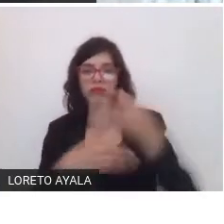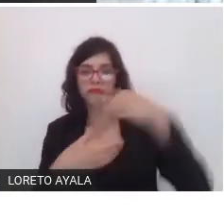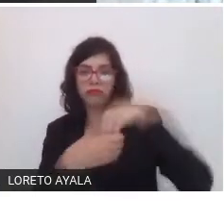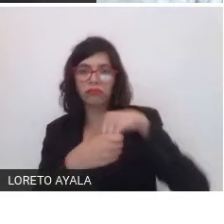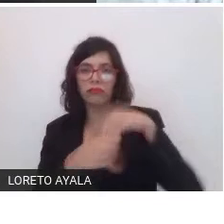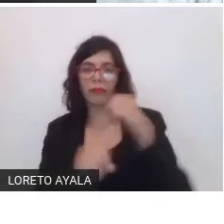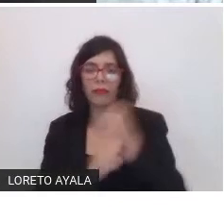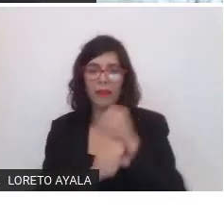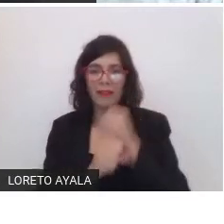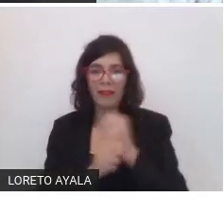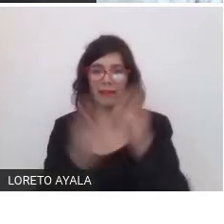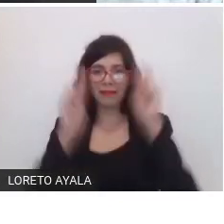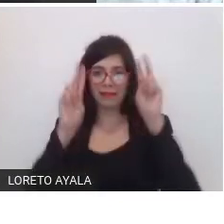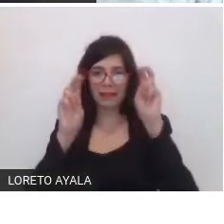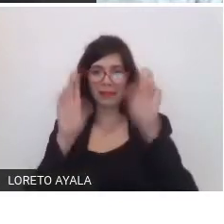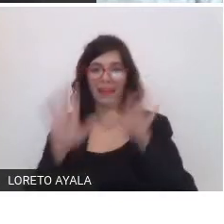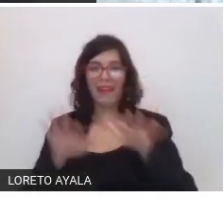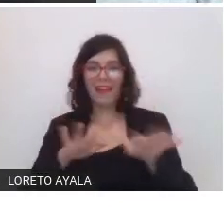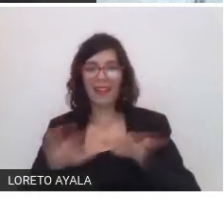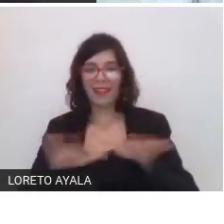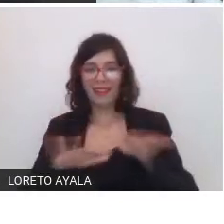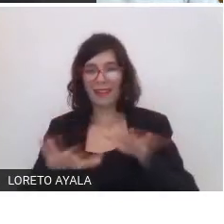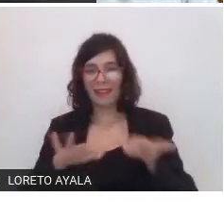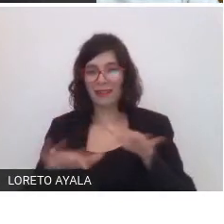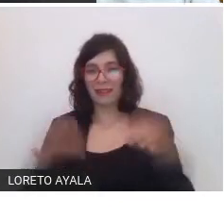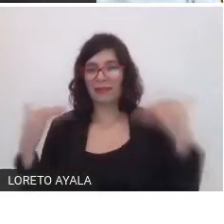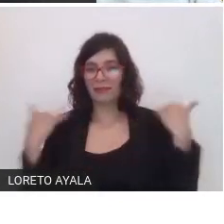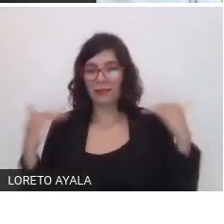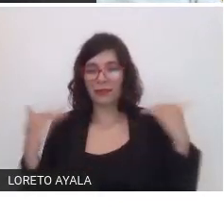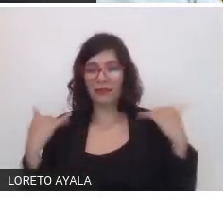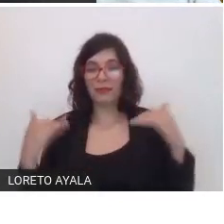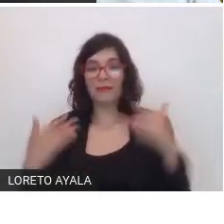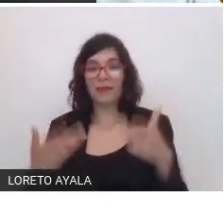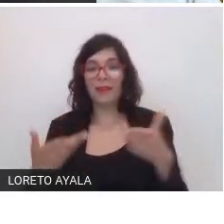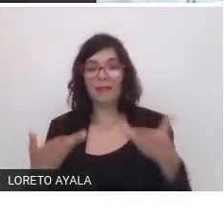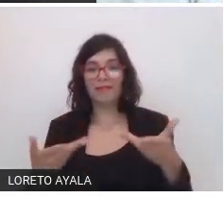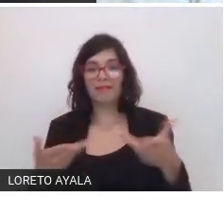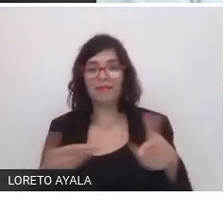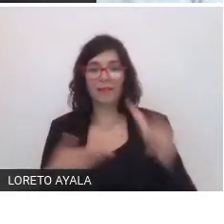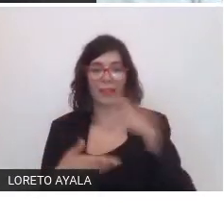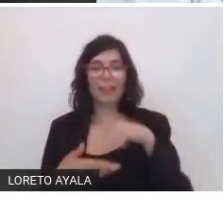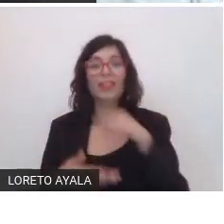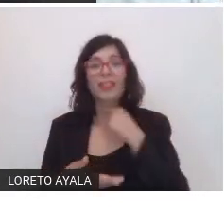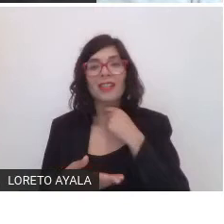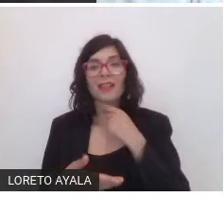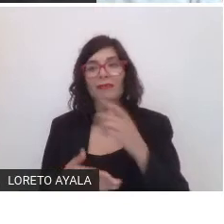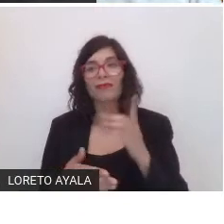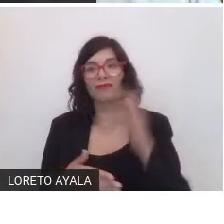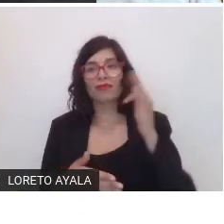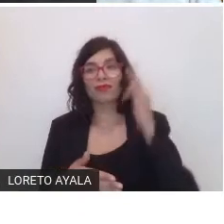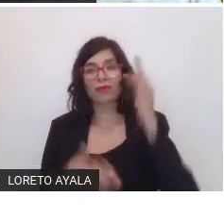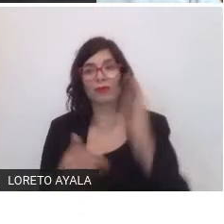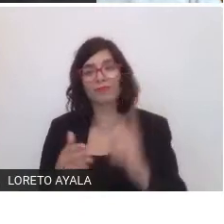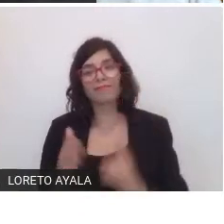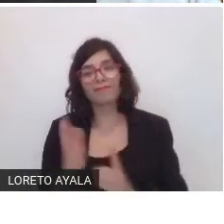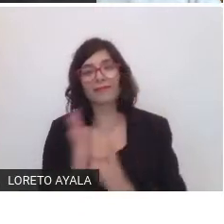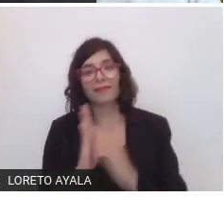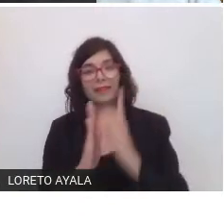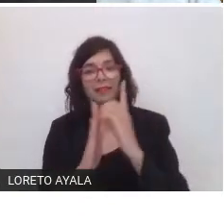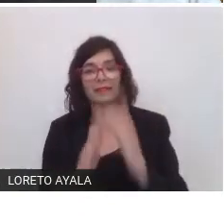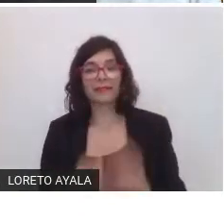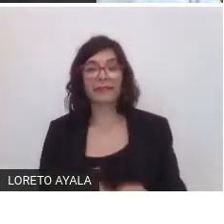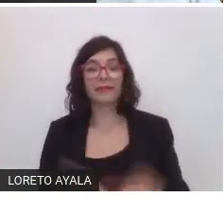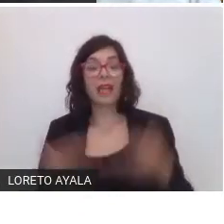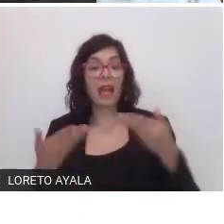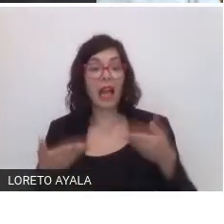desarrollar y a llevar adelante esta actividad que todos nosotros queremos. Hoy día no es el coordinador de